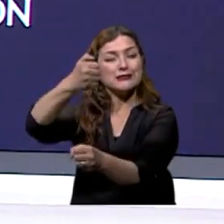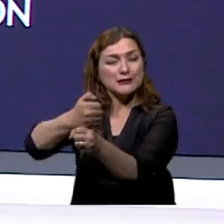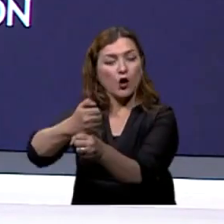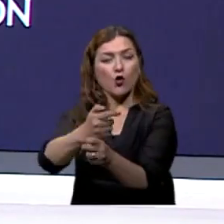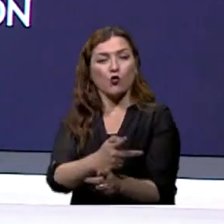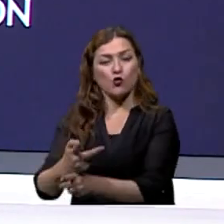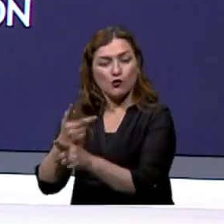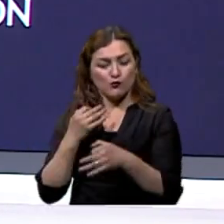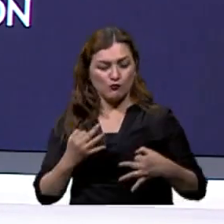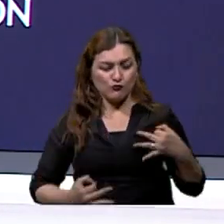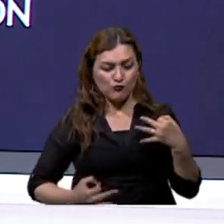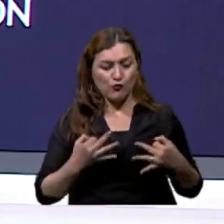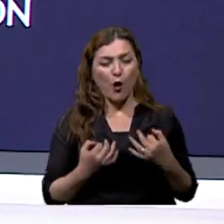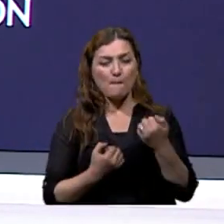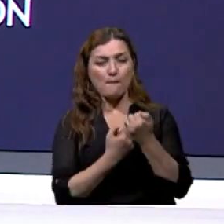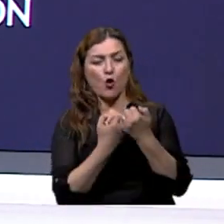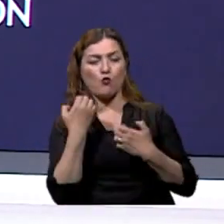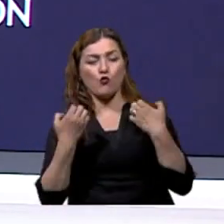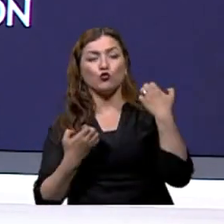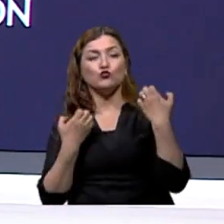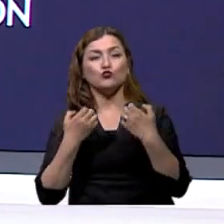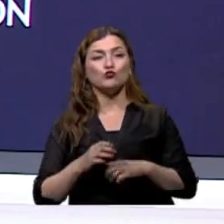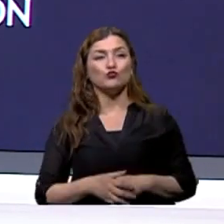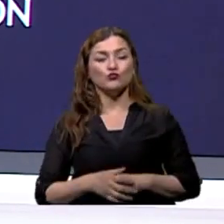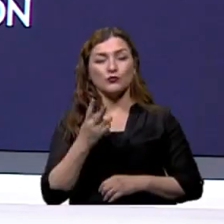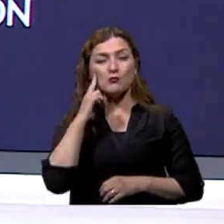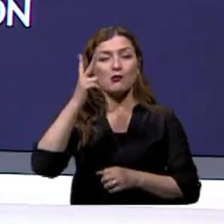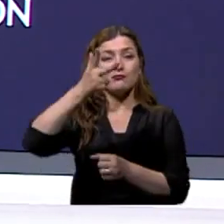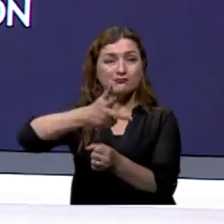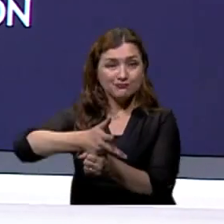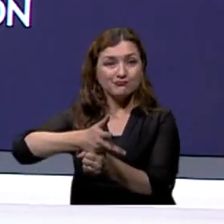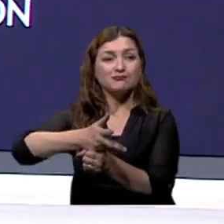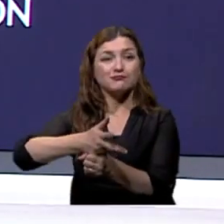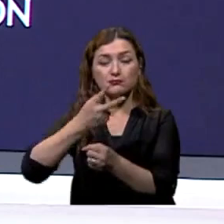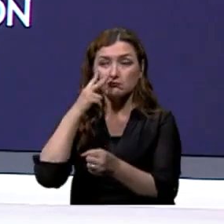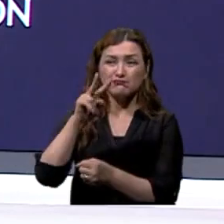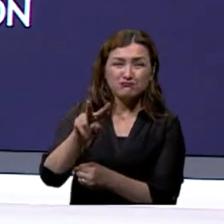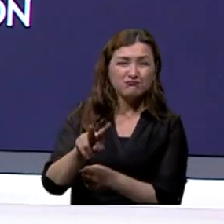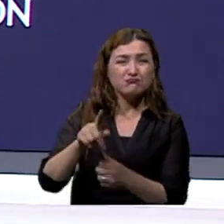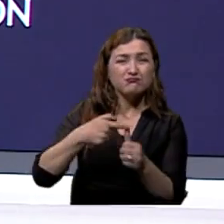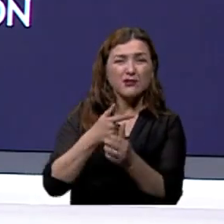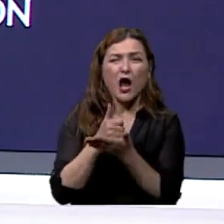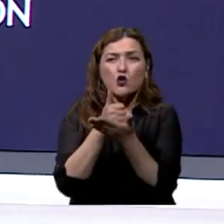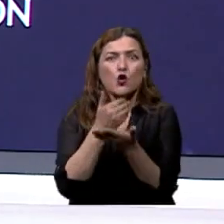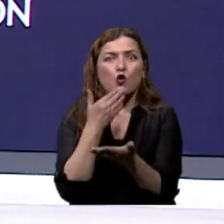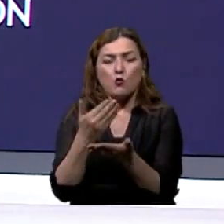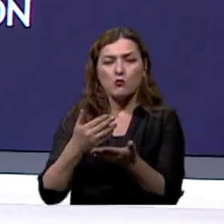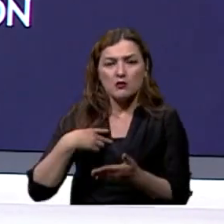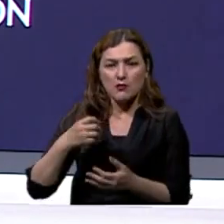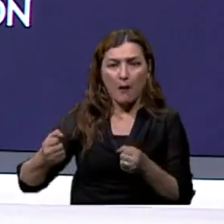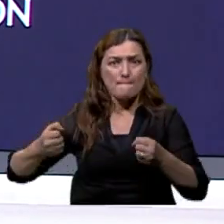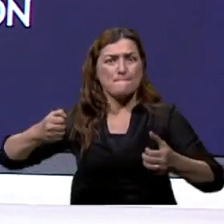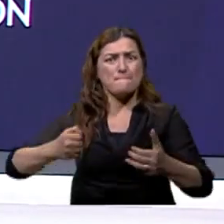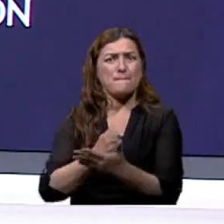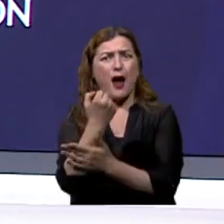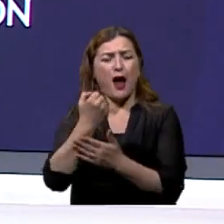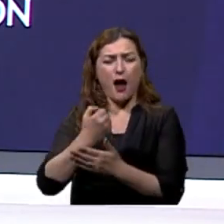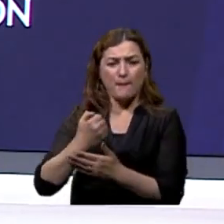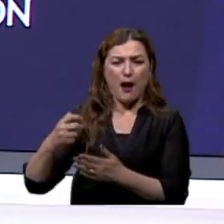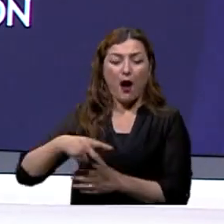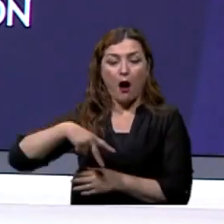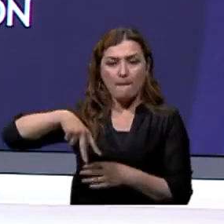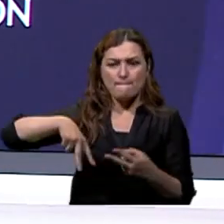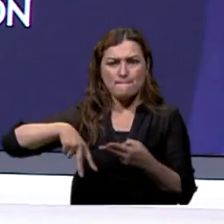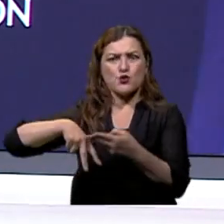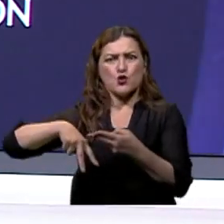físico, sino también ese apoyo emocional. Ahora vamos a ver un video con unos primeros auxilios que ustedes deben saber en el caso de una